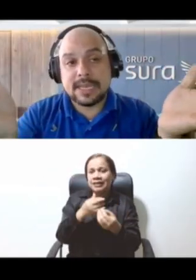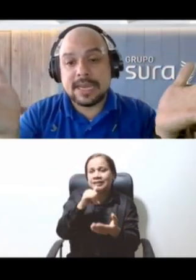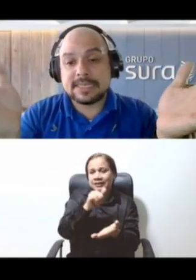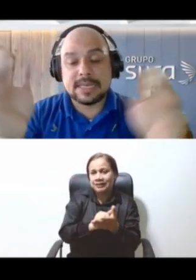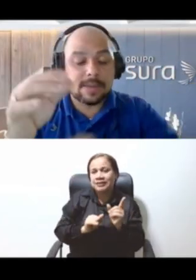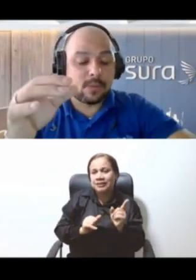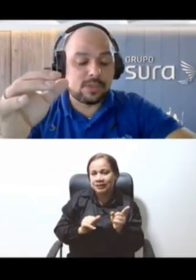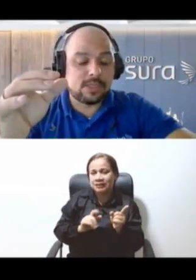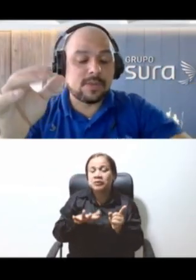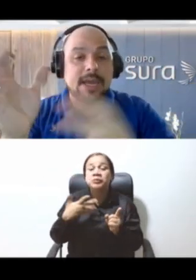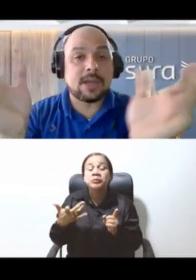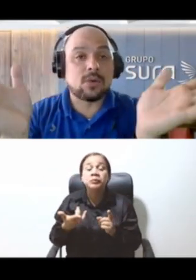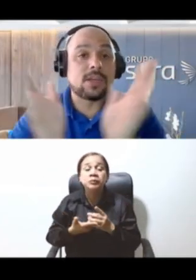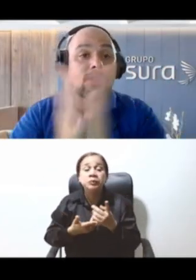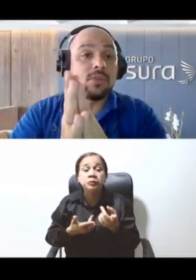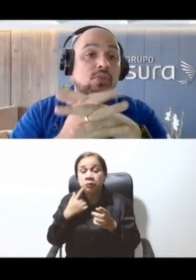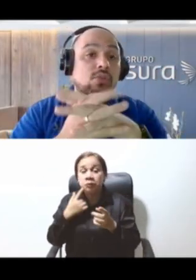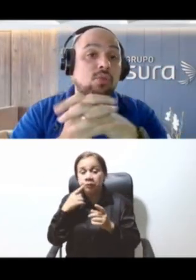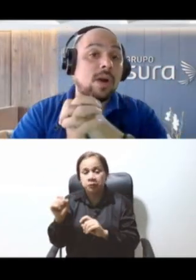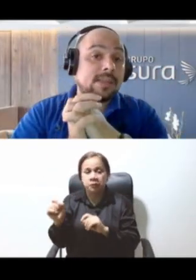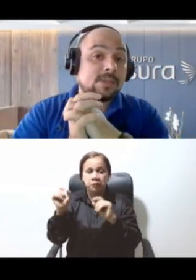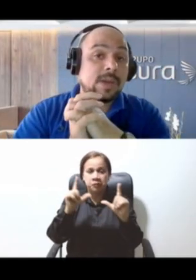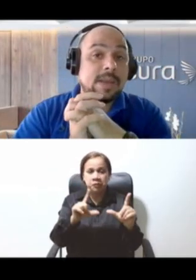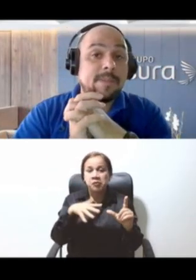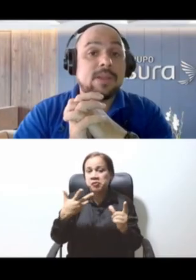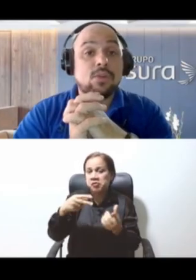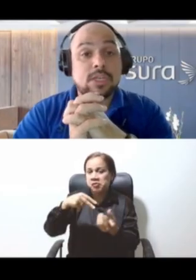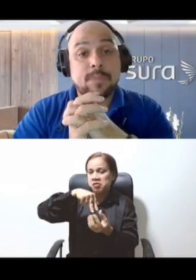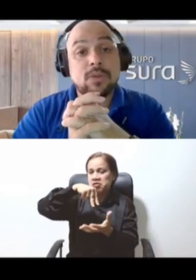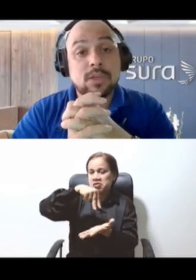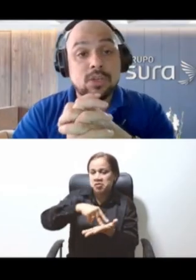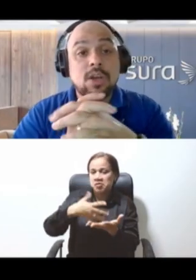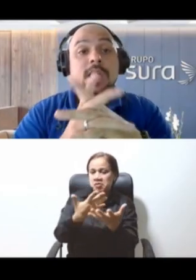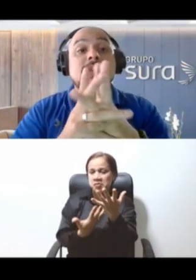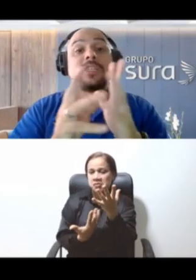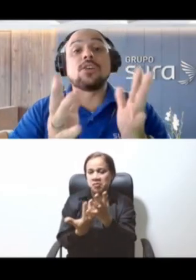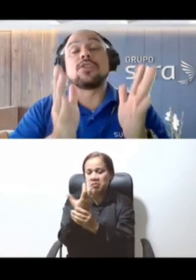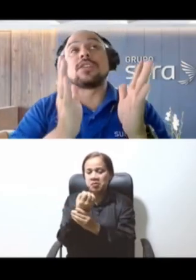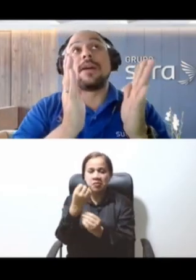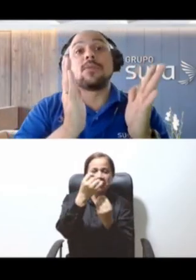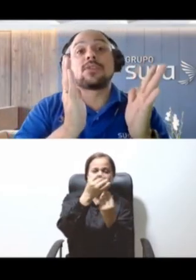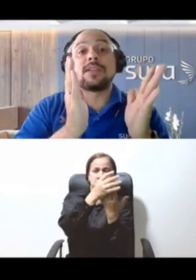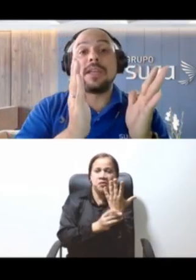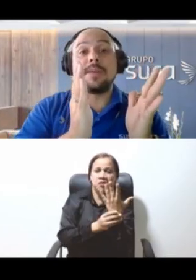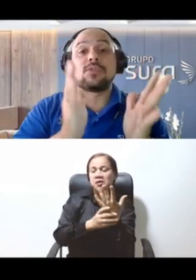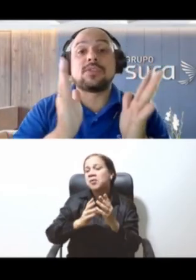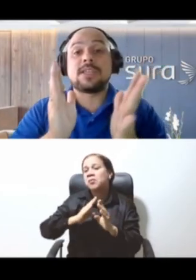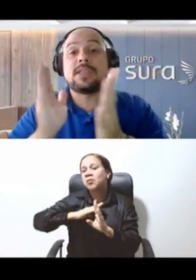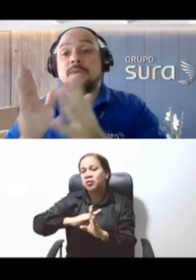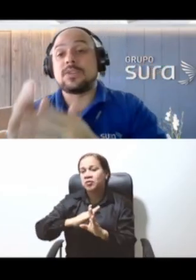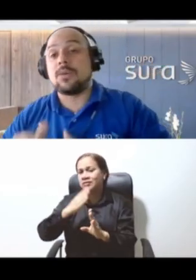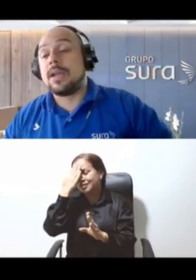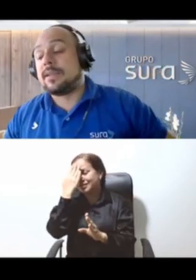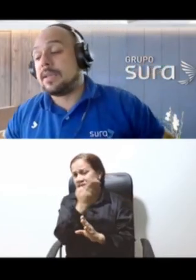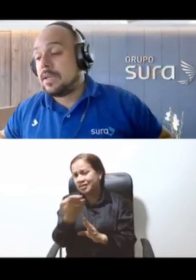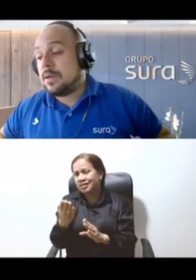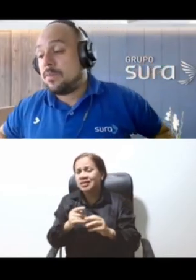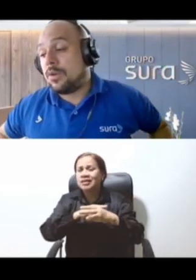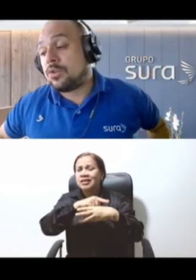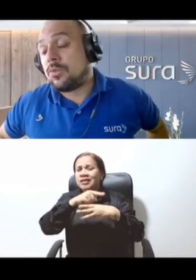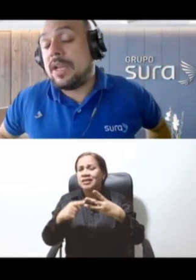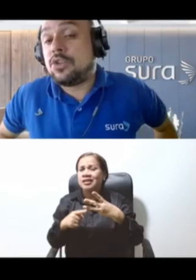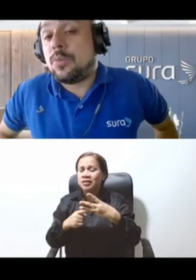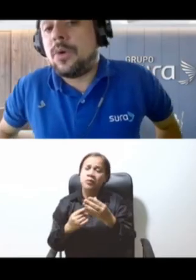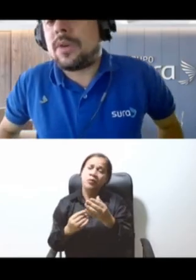también lo que es en esta diapositiva el contexto de los guantes o elementos de protección. Chicos, sabemos que tenemos 3 tipos de